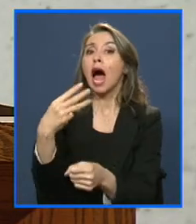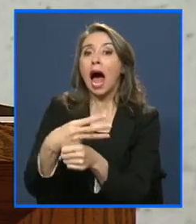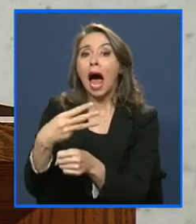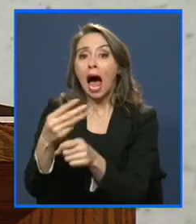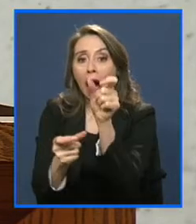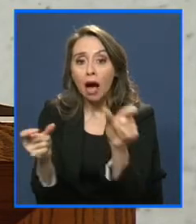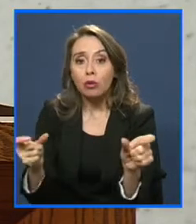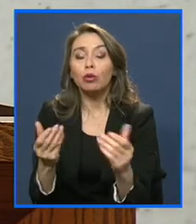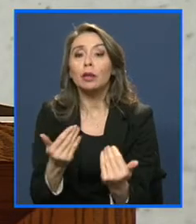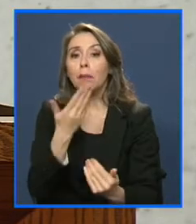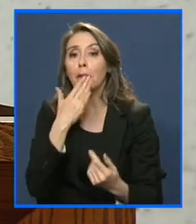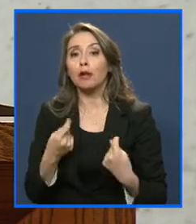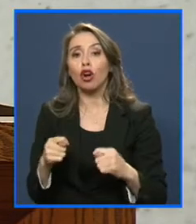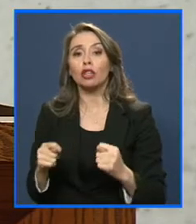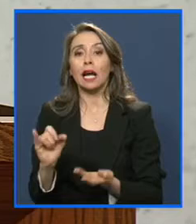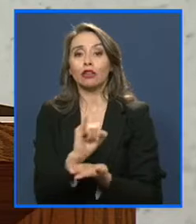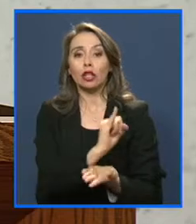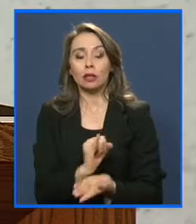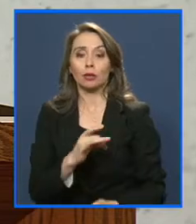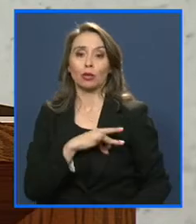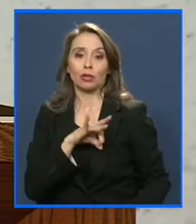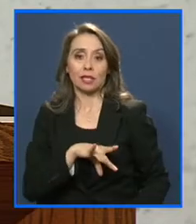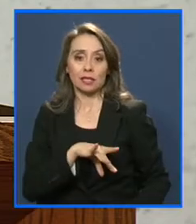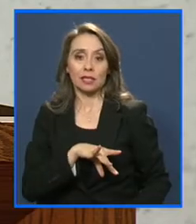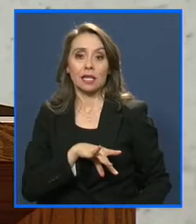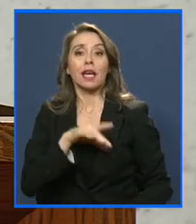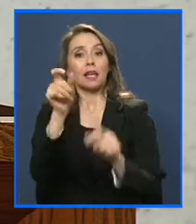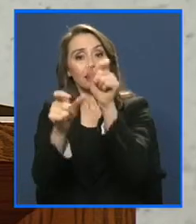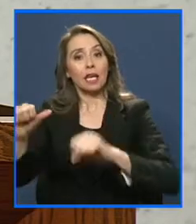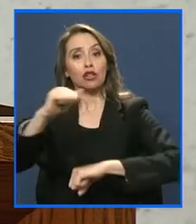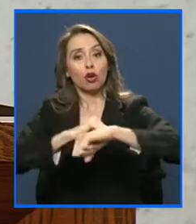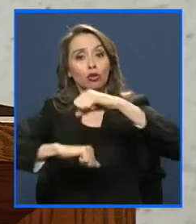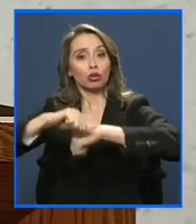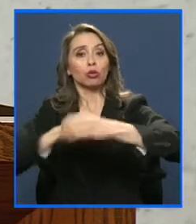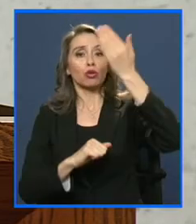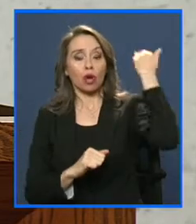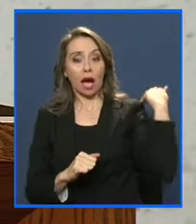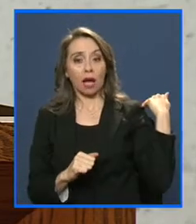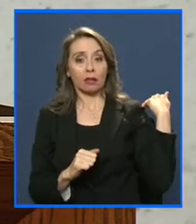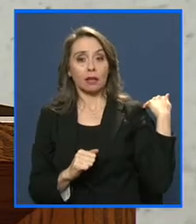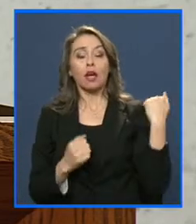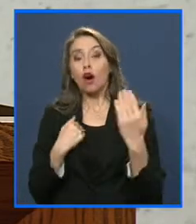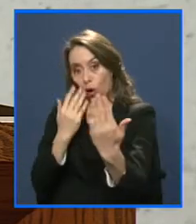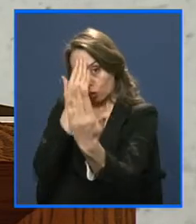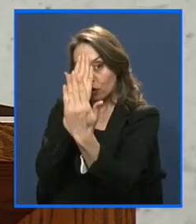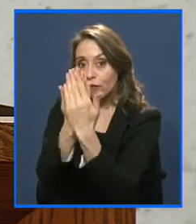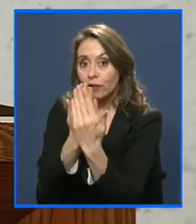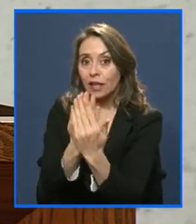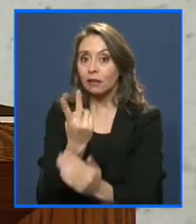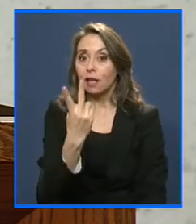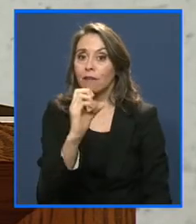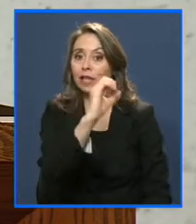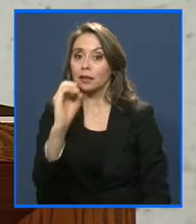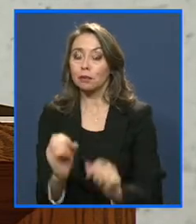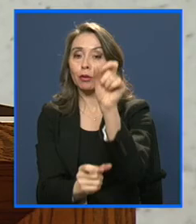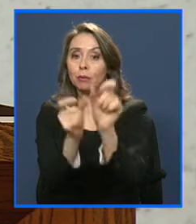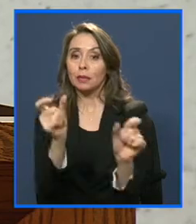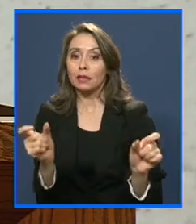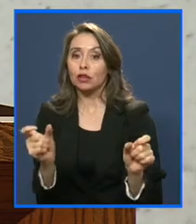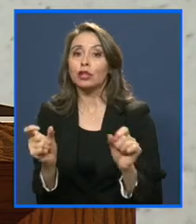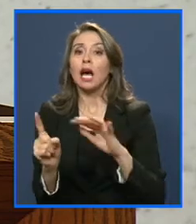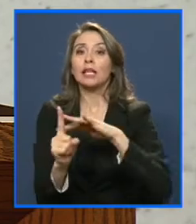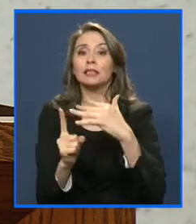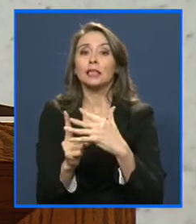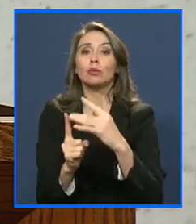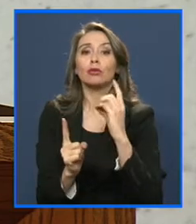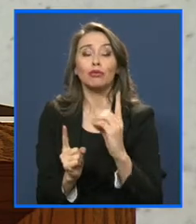mejor trato de las instituciones del chile que construyeron o no se enfrentan con un 20 por ciento de la población en situación de